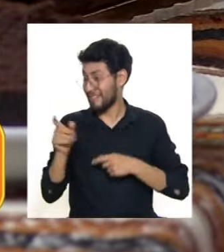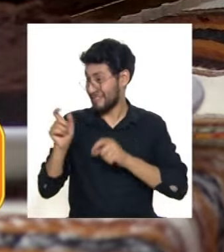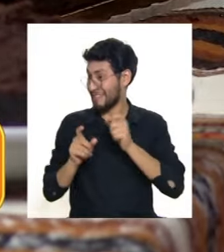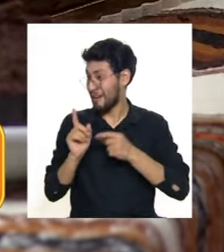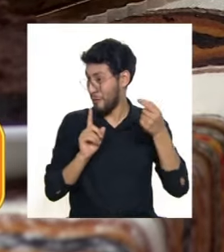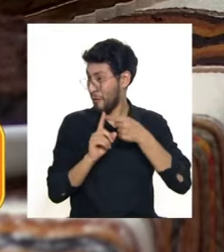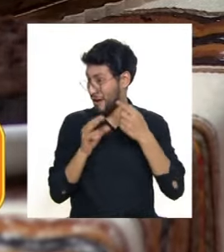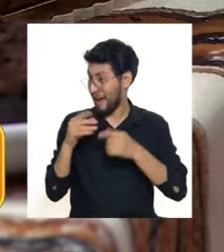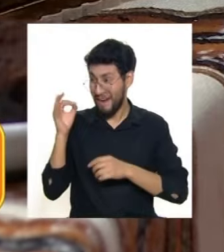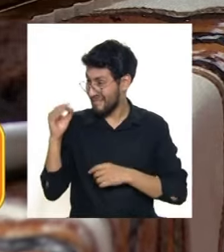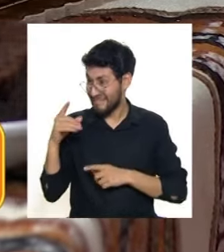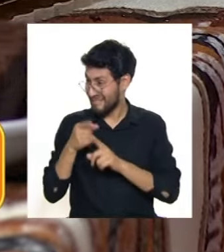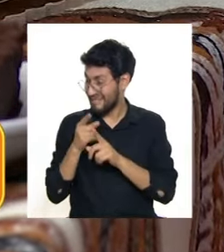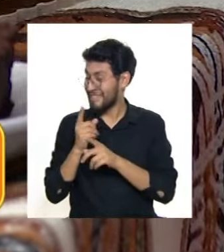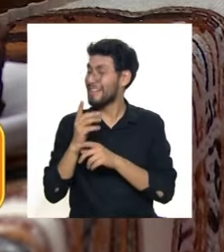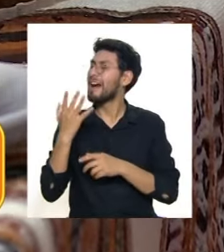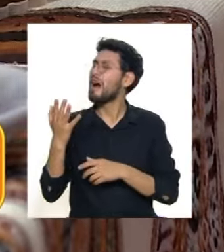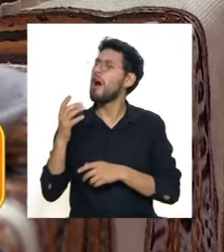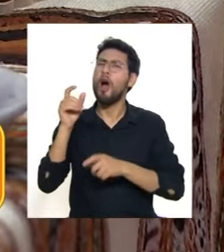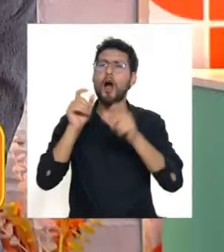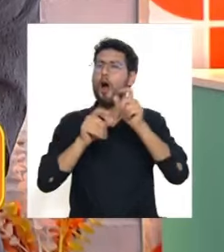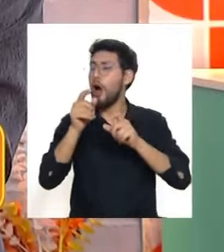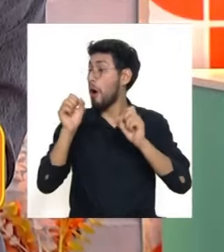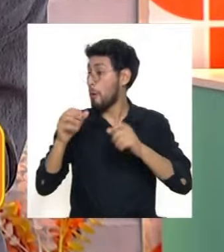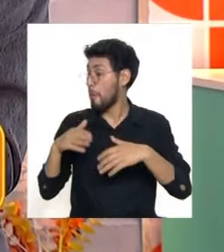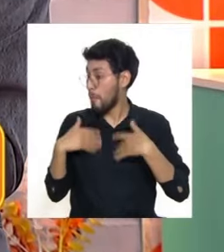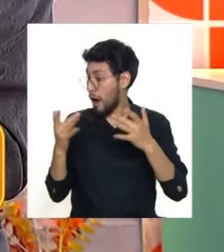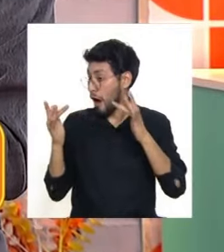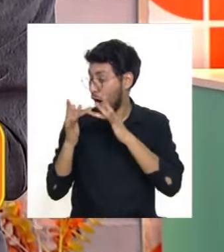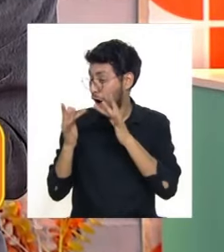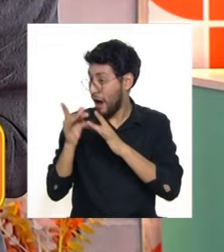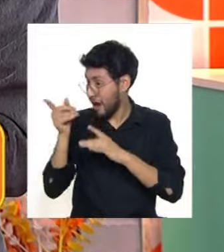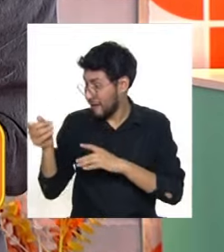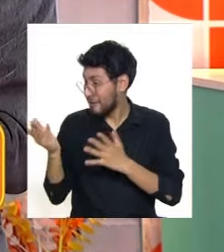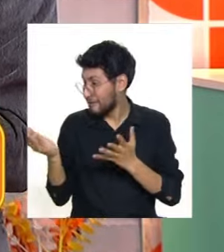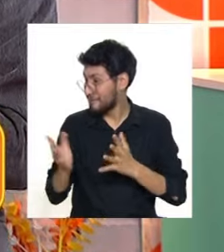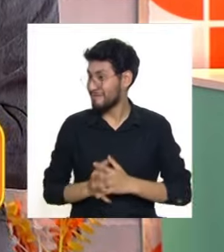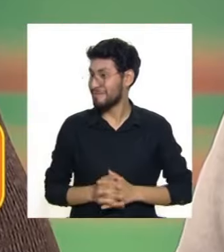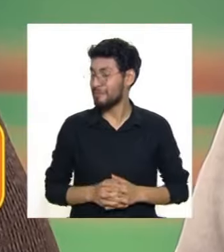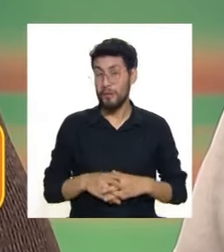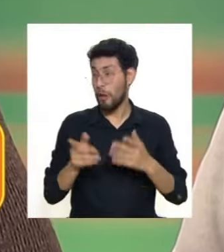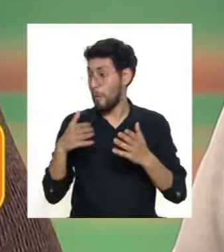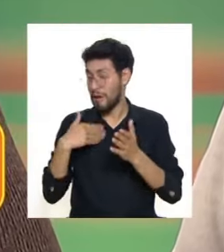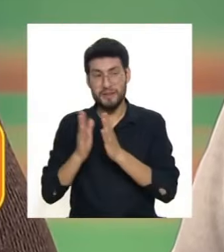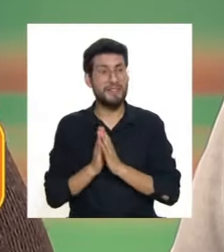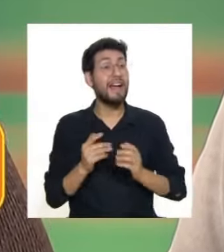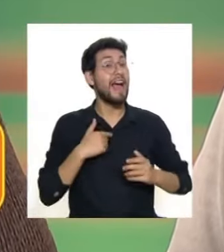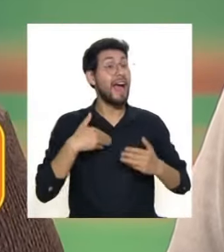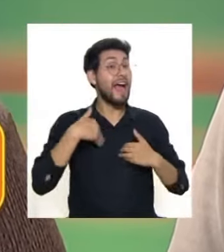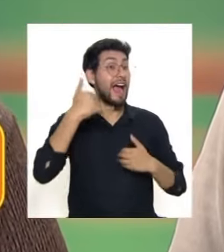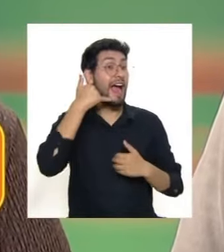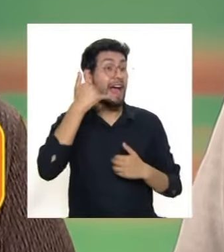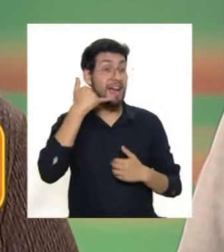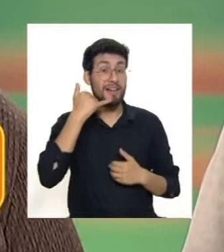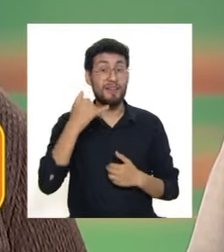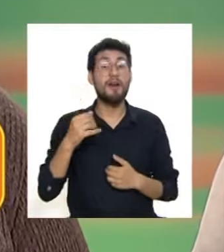clientes fieles. Sí. ¿Y sí, cómo puede hacer la gente, Charito, para que pueda contactarte y hacerte los pedidos? Tengo mi teléfono